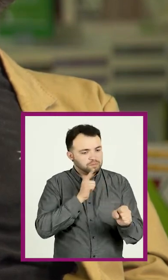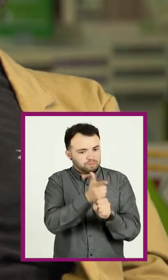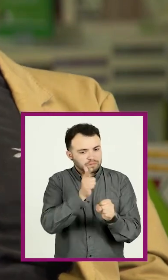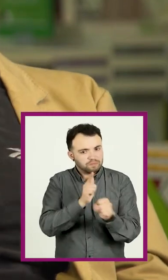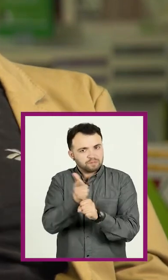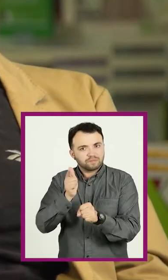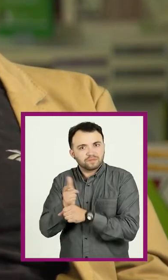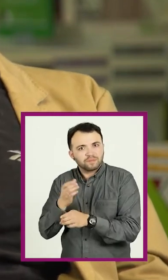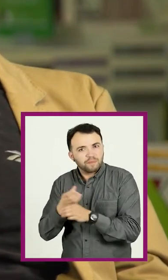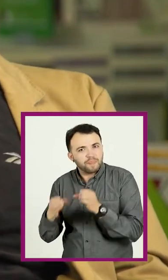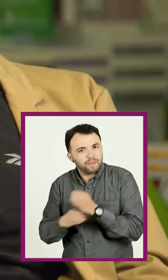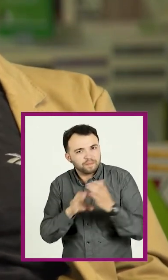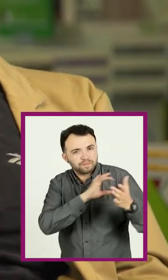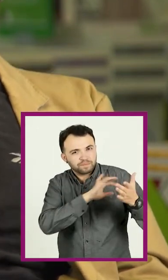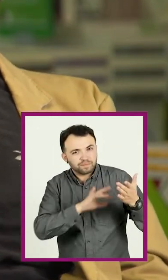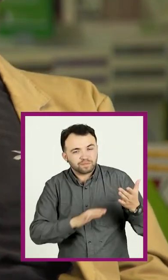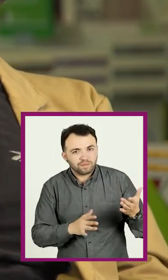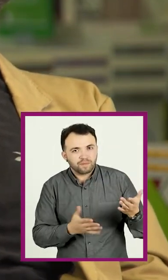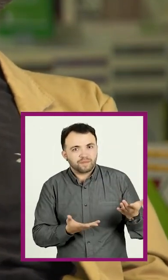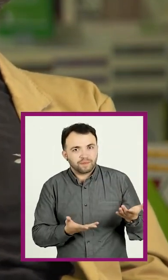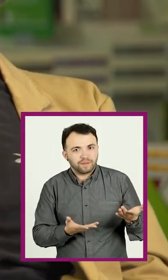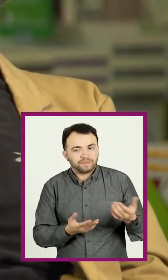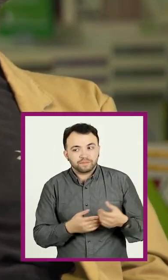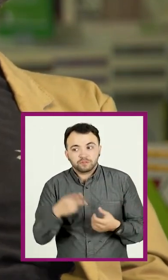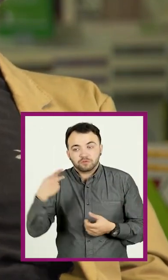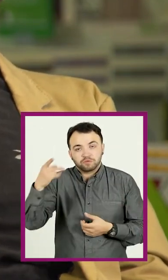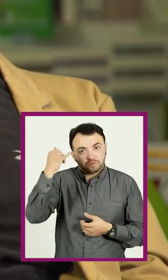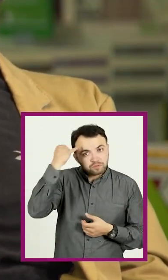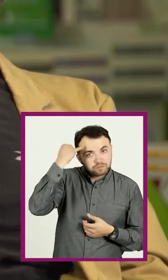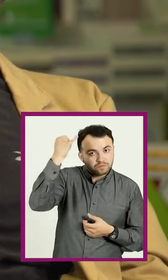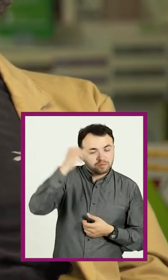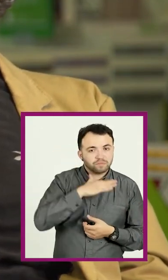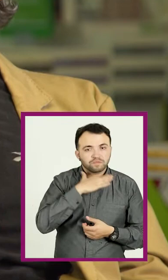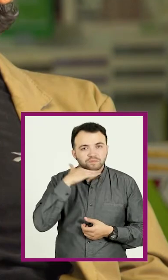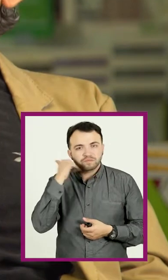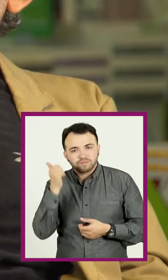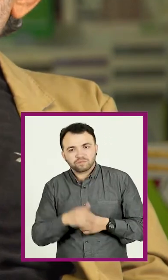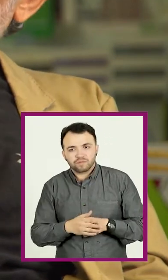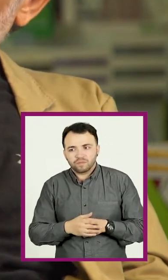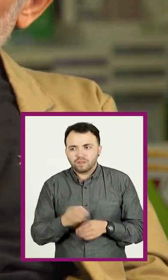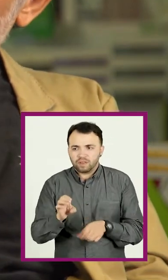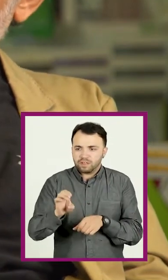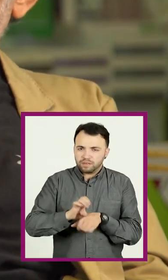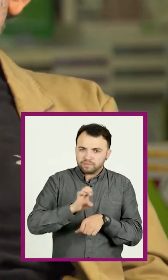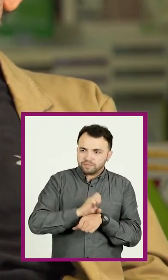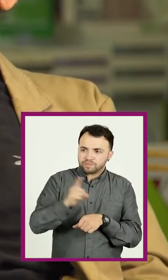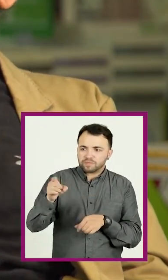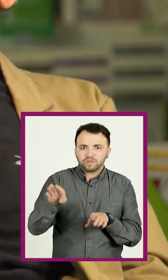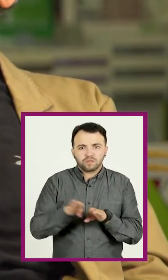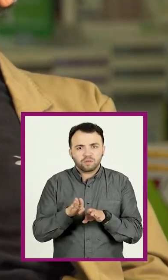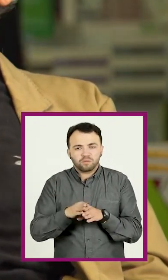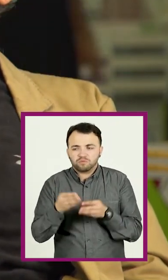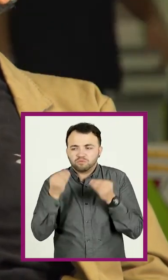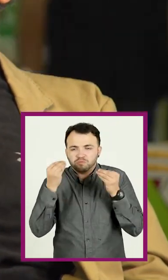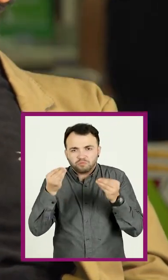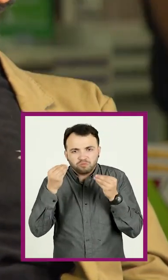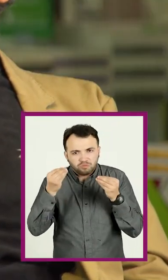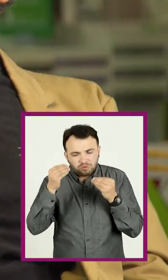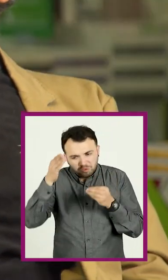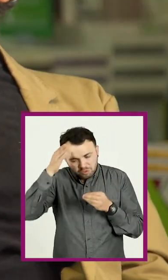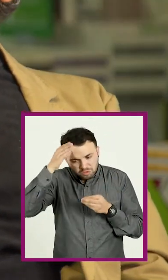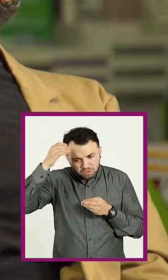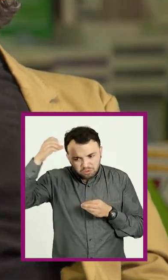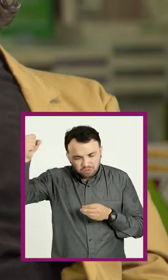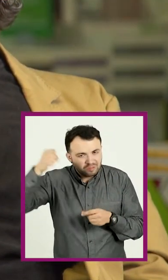caso, ¿no? Porque Sí. también era filólogo, no lo dijiste, Sí. pero de origen era filólogo, lo cual le dio un gran conocimiento del mundo Un antiguo. gran